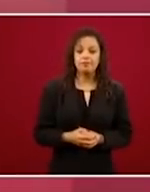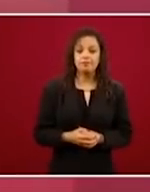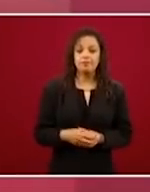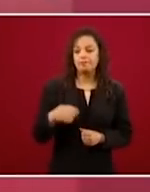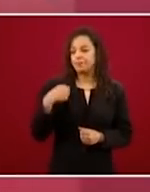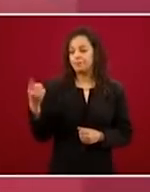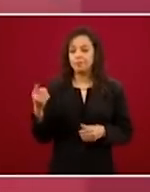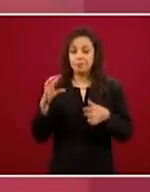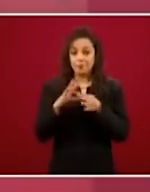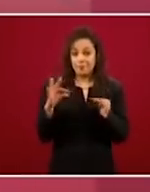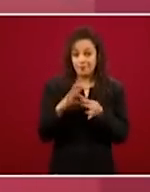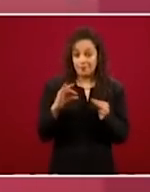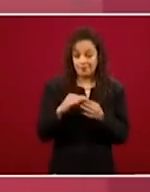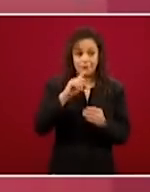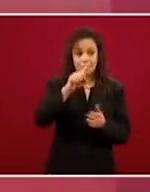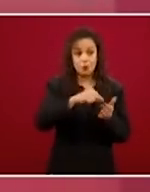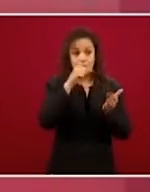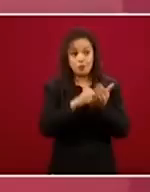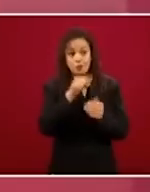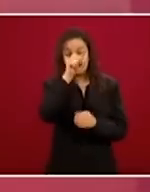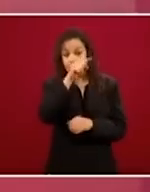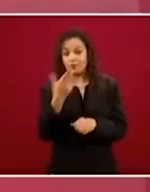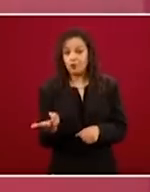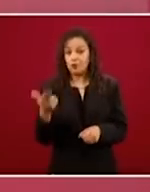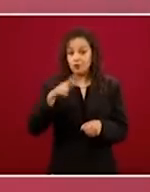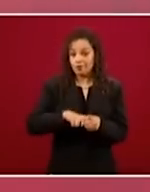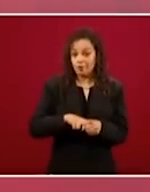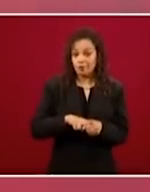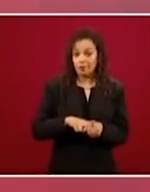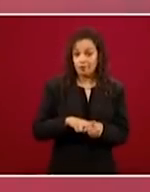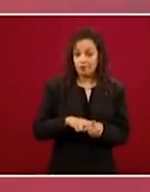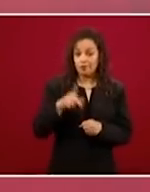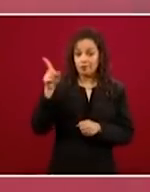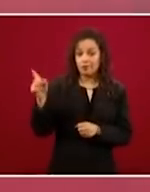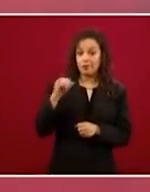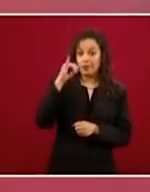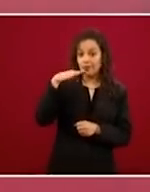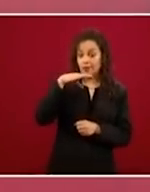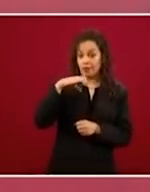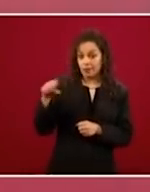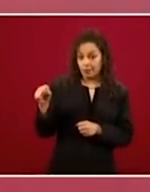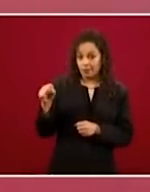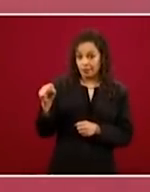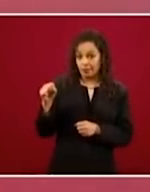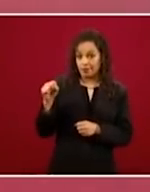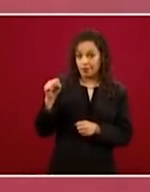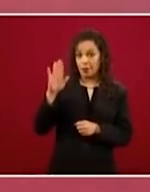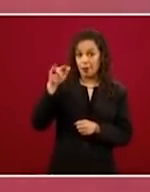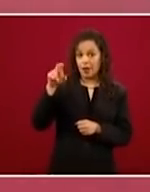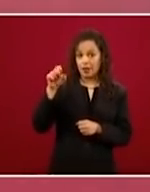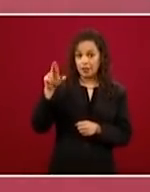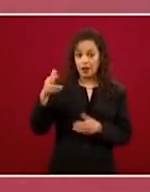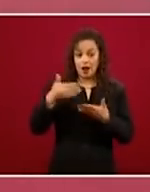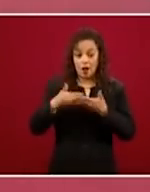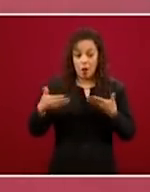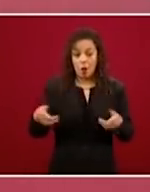en los hospitales del links bienestar que son de lo mejor que hay